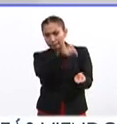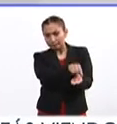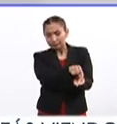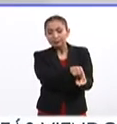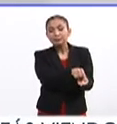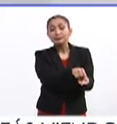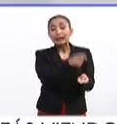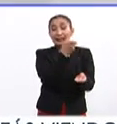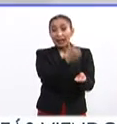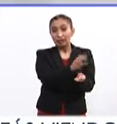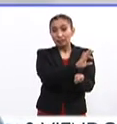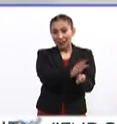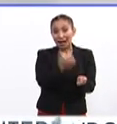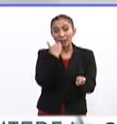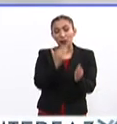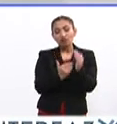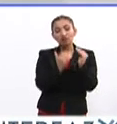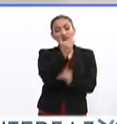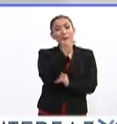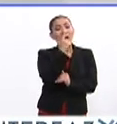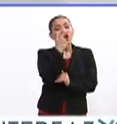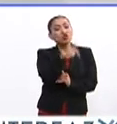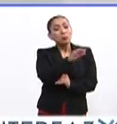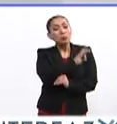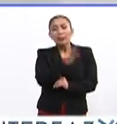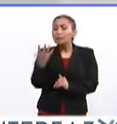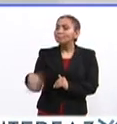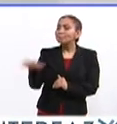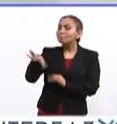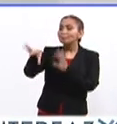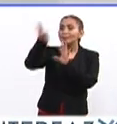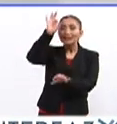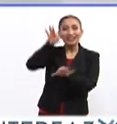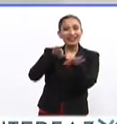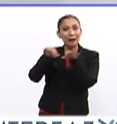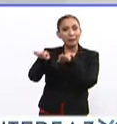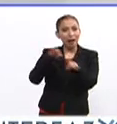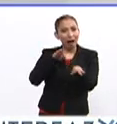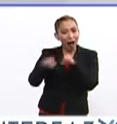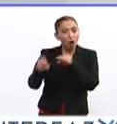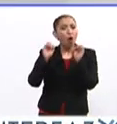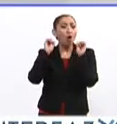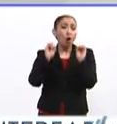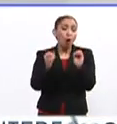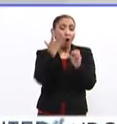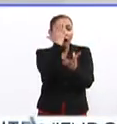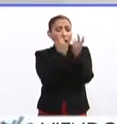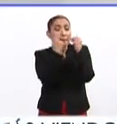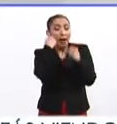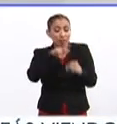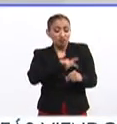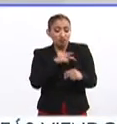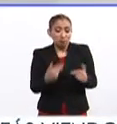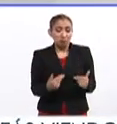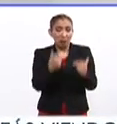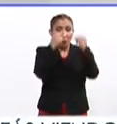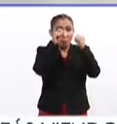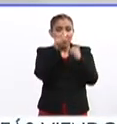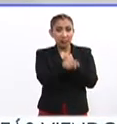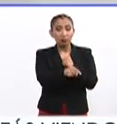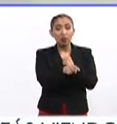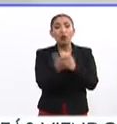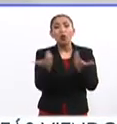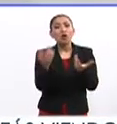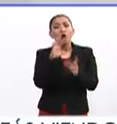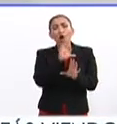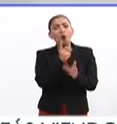adquiridas. Con eso queremos mejorar su posibilidad de conseguir un empleo o formarse como emprendedores, no solo